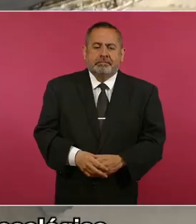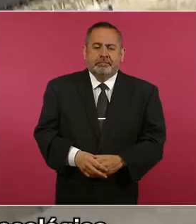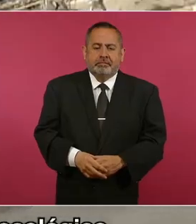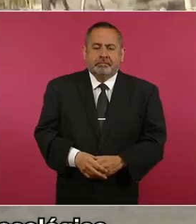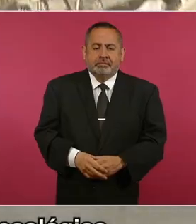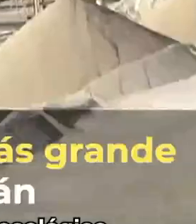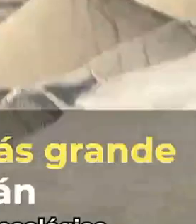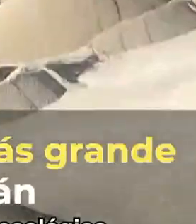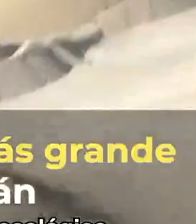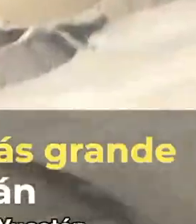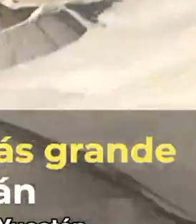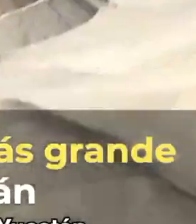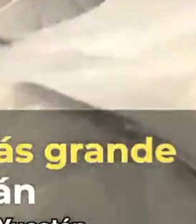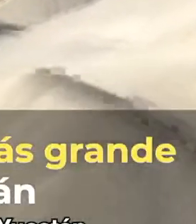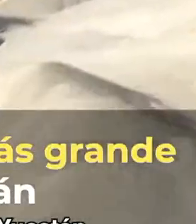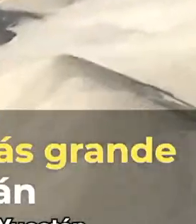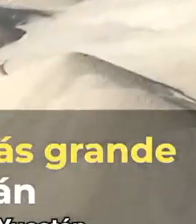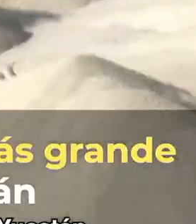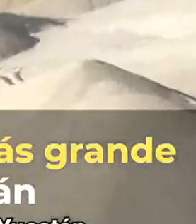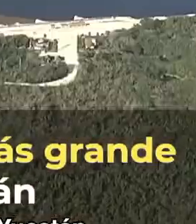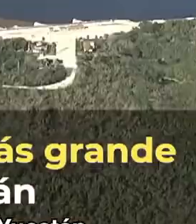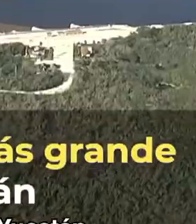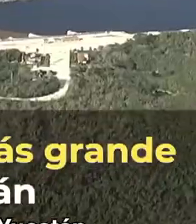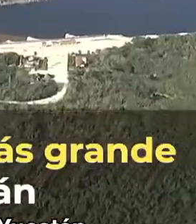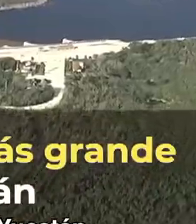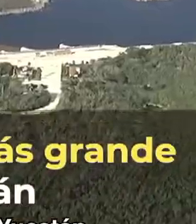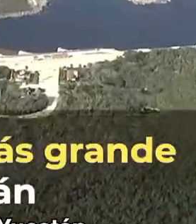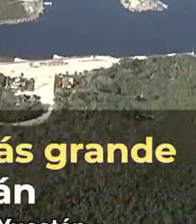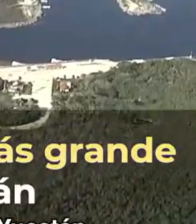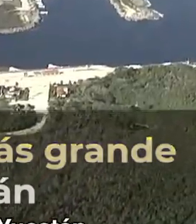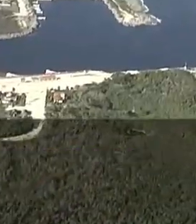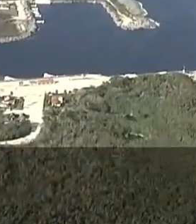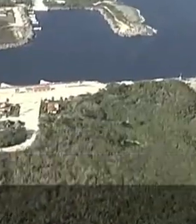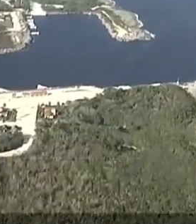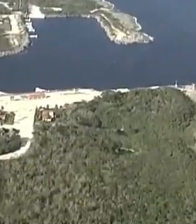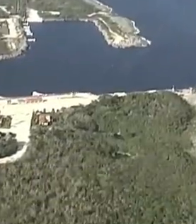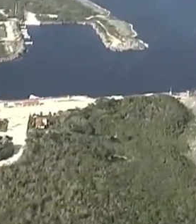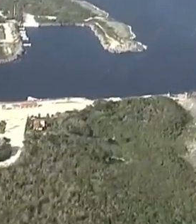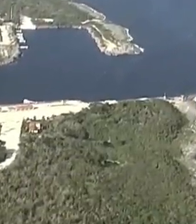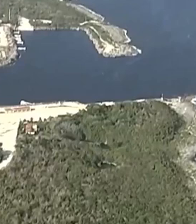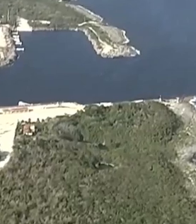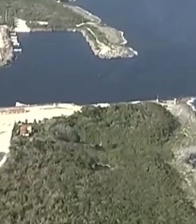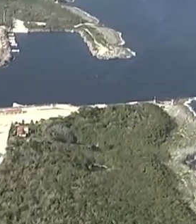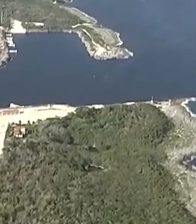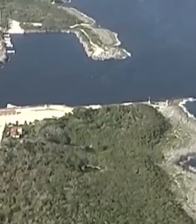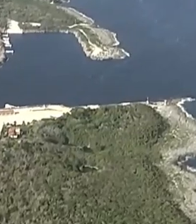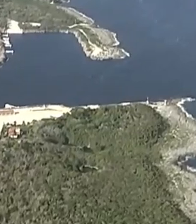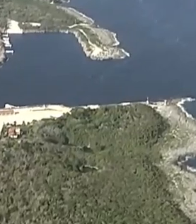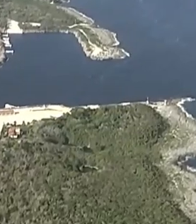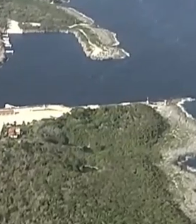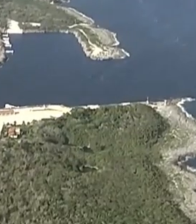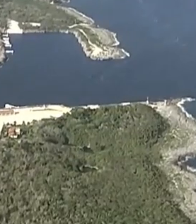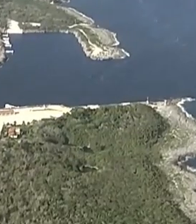Eso es una barbaridad, señor presidente, y le prometo que nosotros vamos a investigarlo. Ojalá, y reportarlo si es el caso.